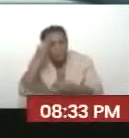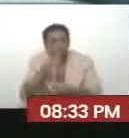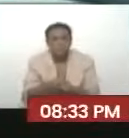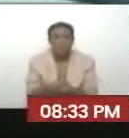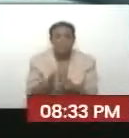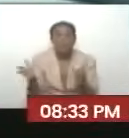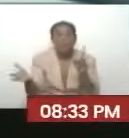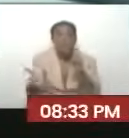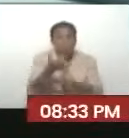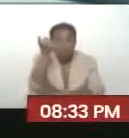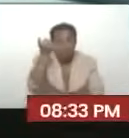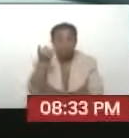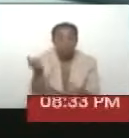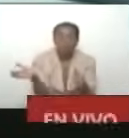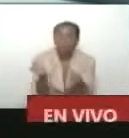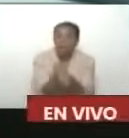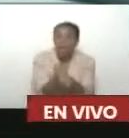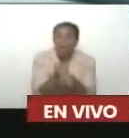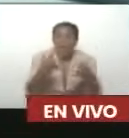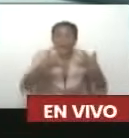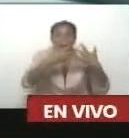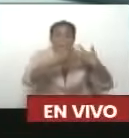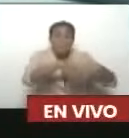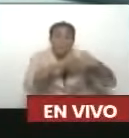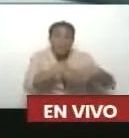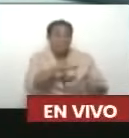Hemos logrado unir a todos los empresarios del país,